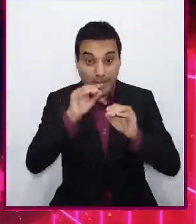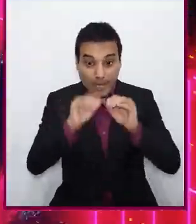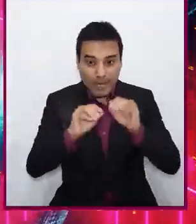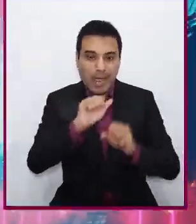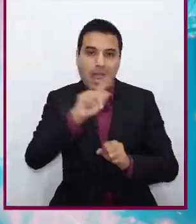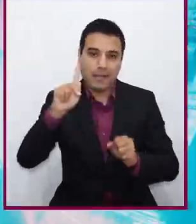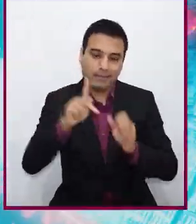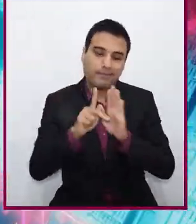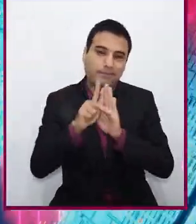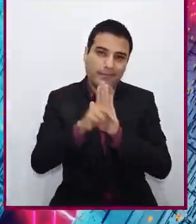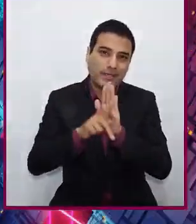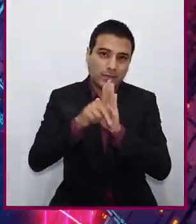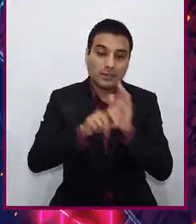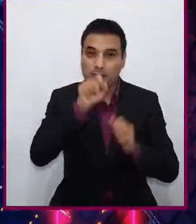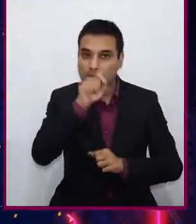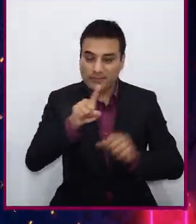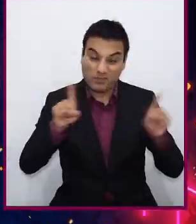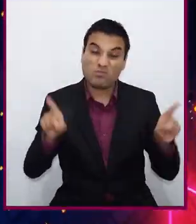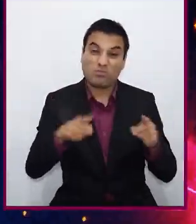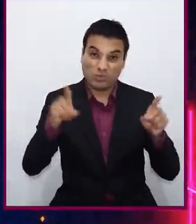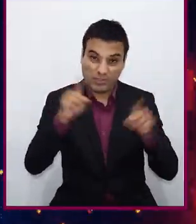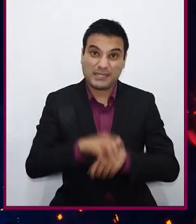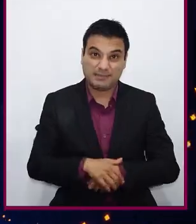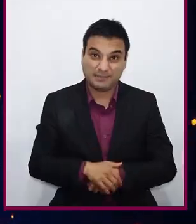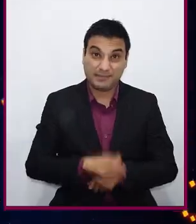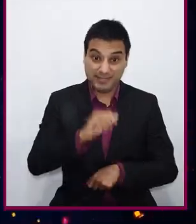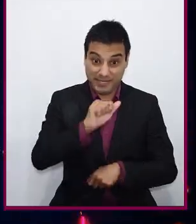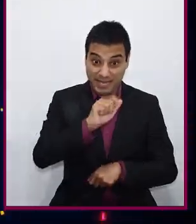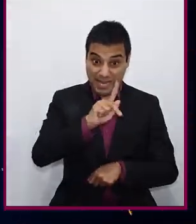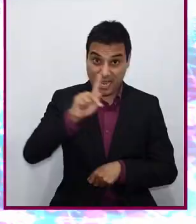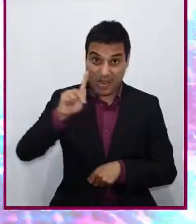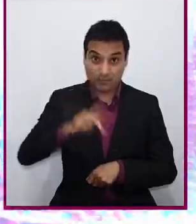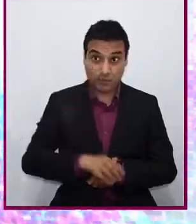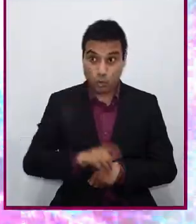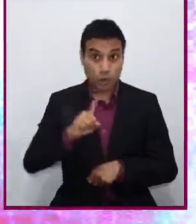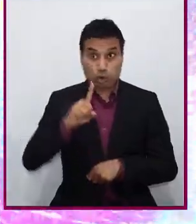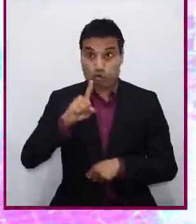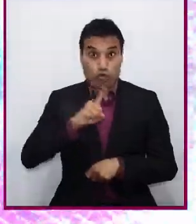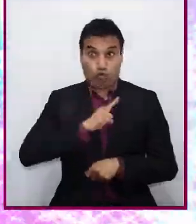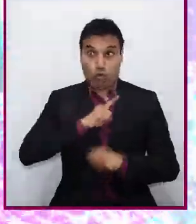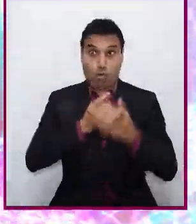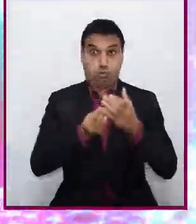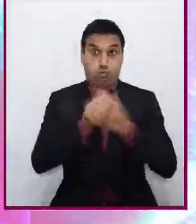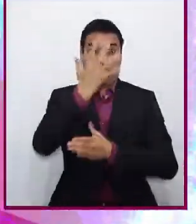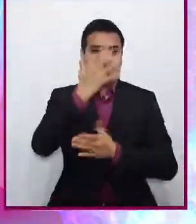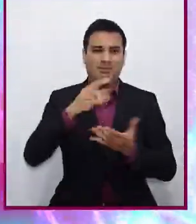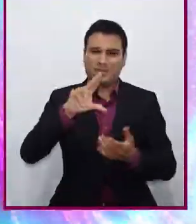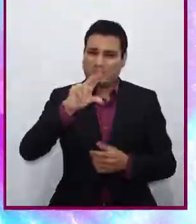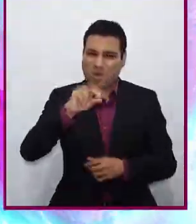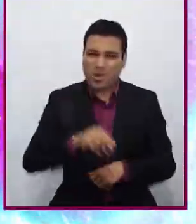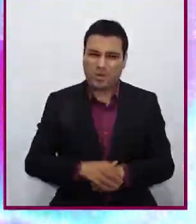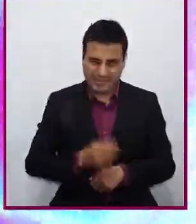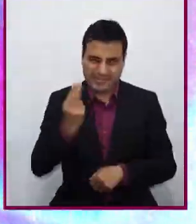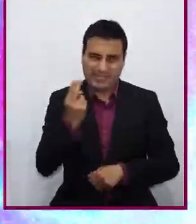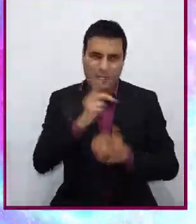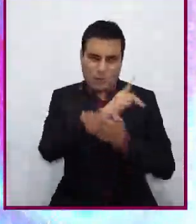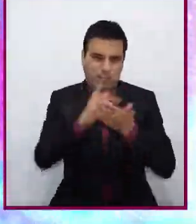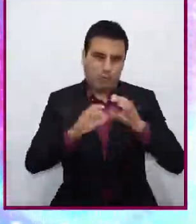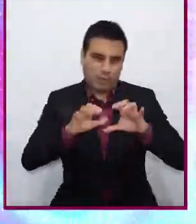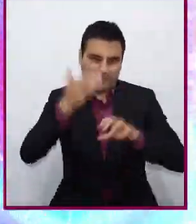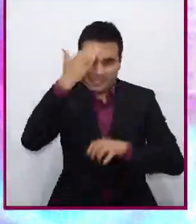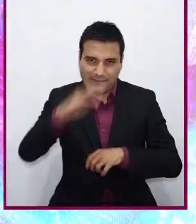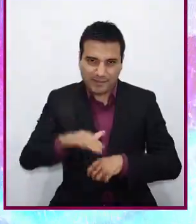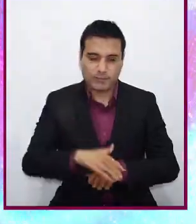no aparecen así de la nada solo porque la idea se les ocurrió a sus acreedores o construí mi betis solo hace falta